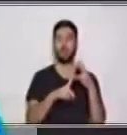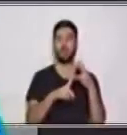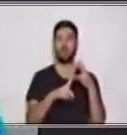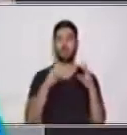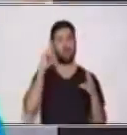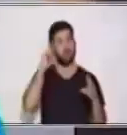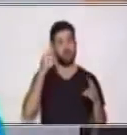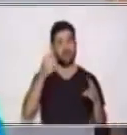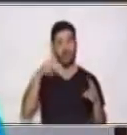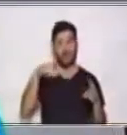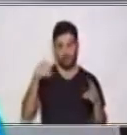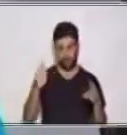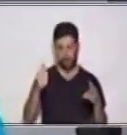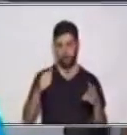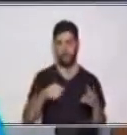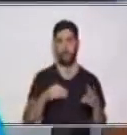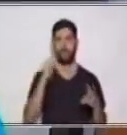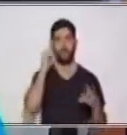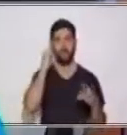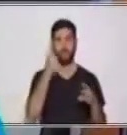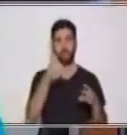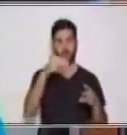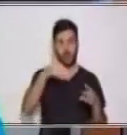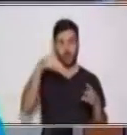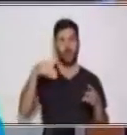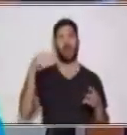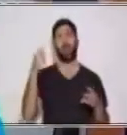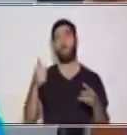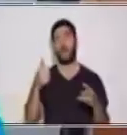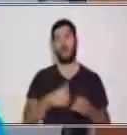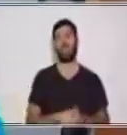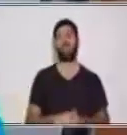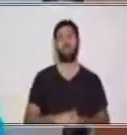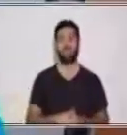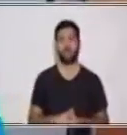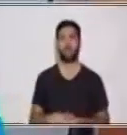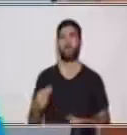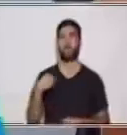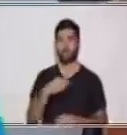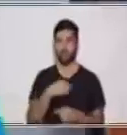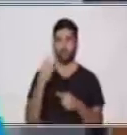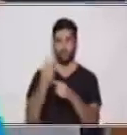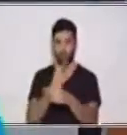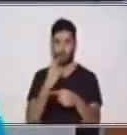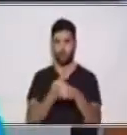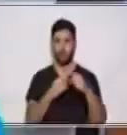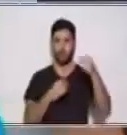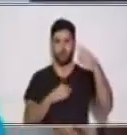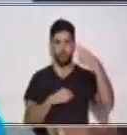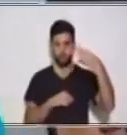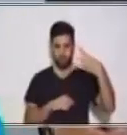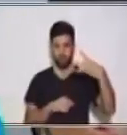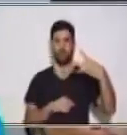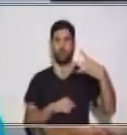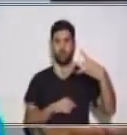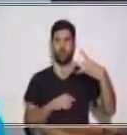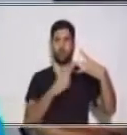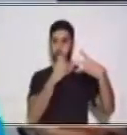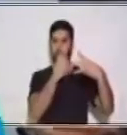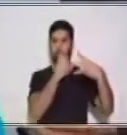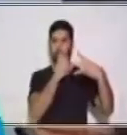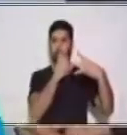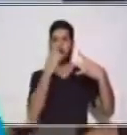y gamma. Regularmente utilizamos estos tres símbolos del alfabeto griego